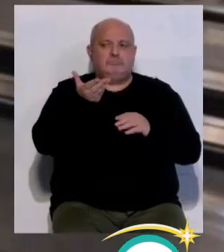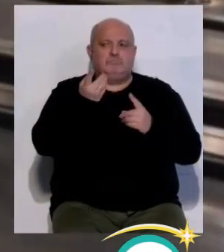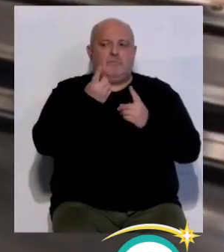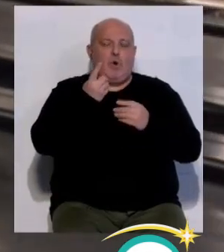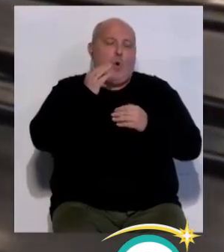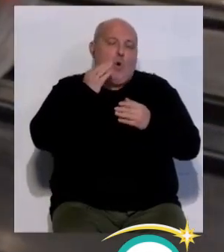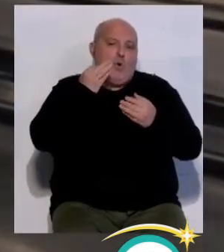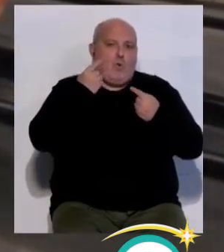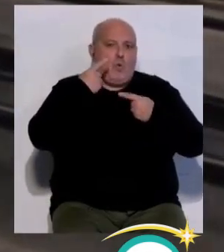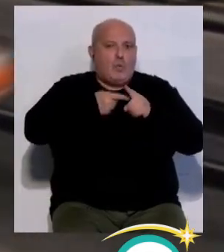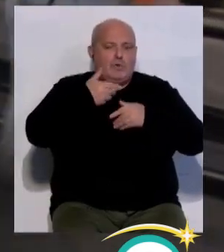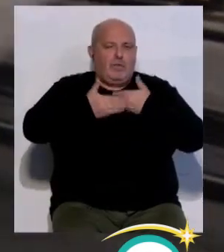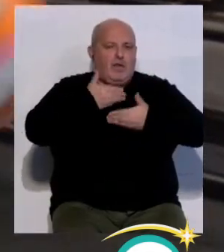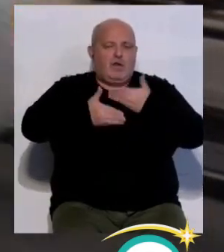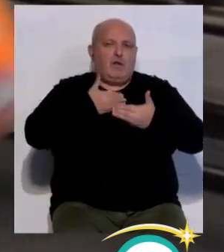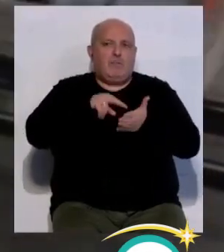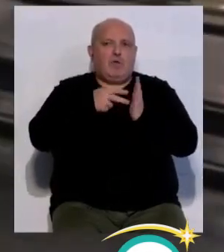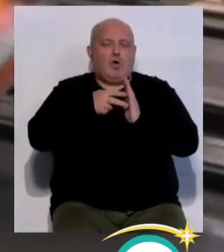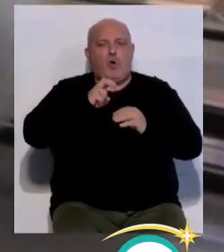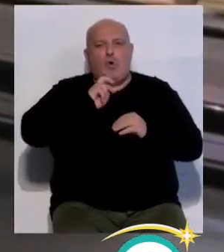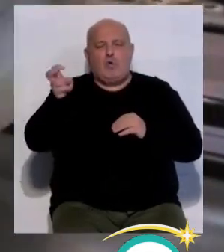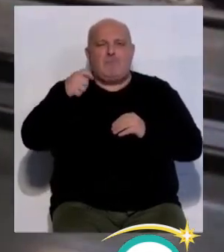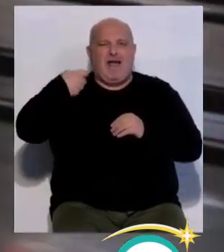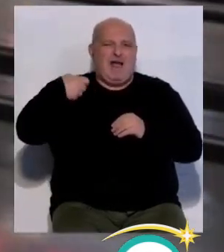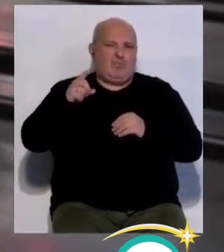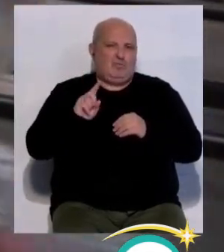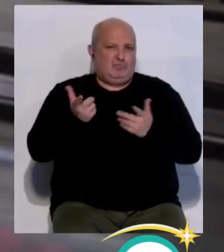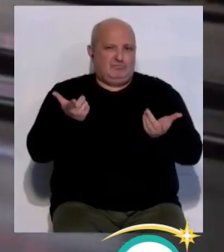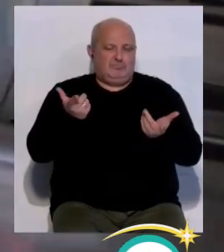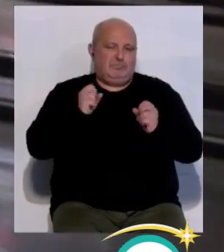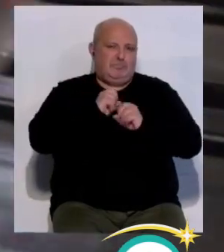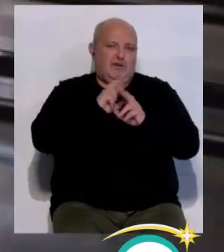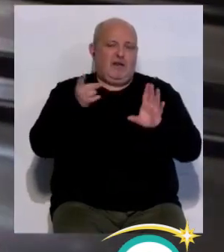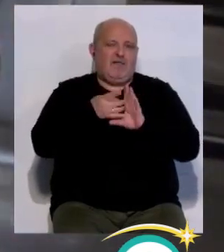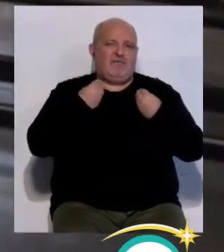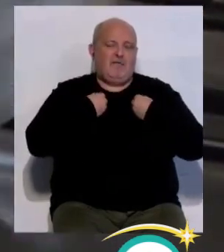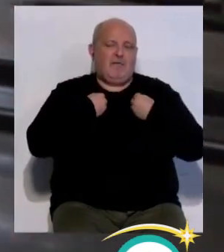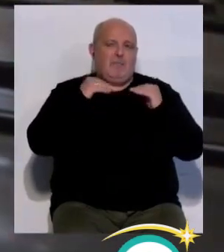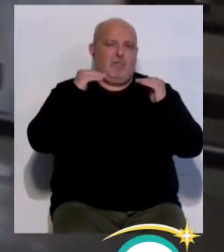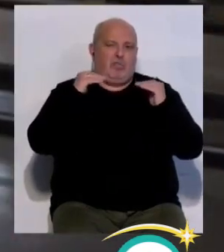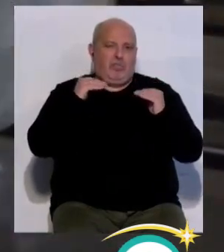al final vas a tener que utilizar otros métodos mucho más caros, ¿vale? Y tu calidad de vida